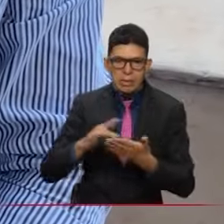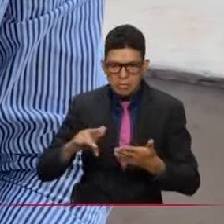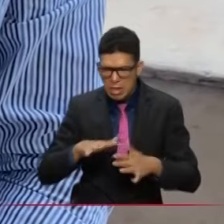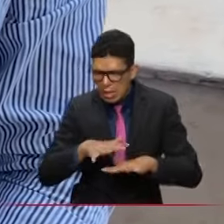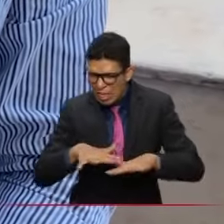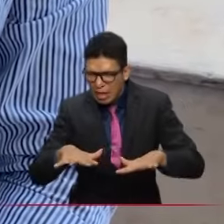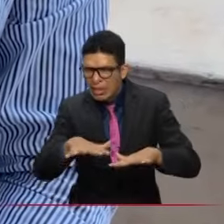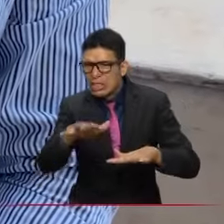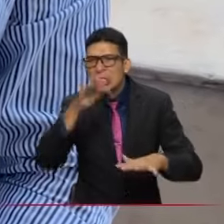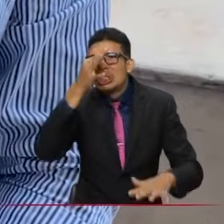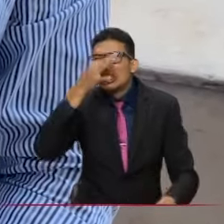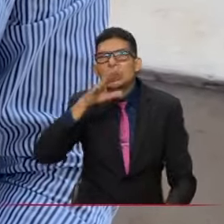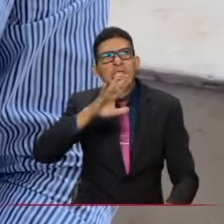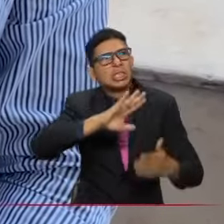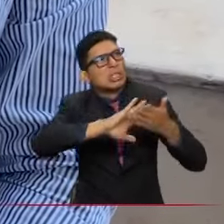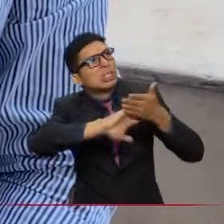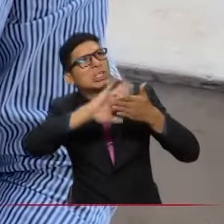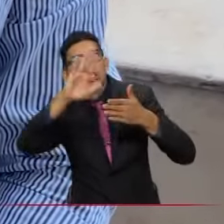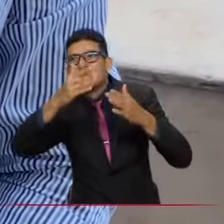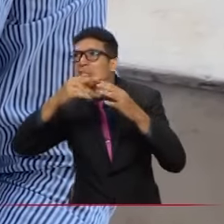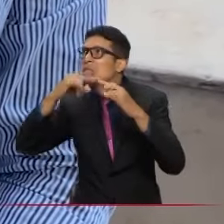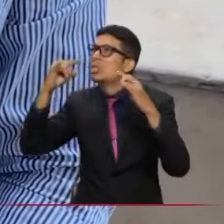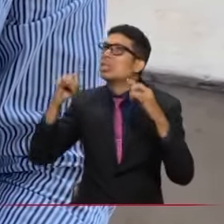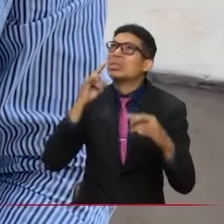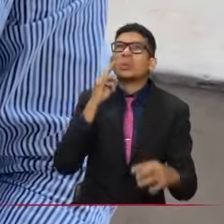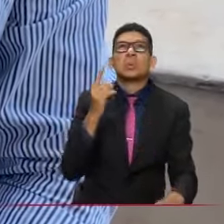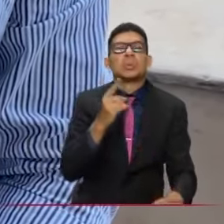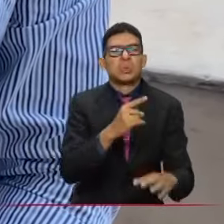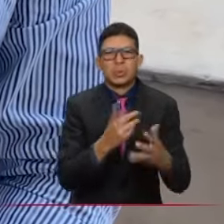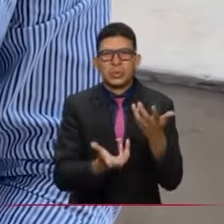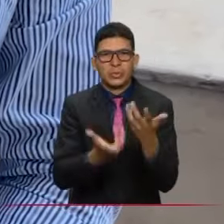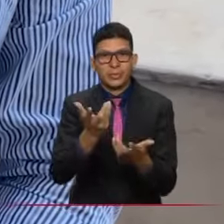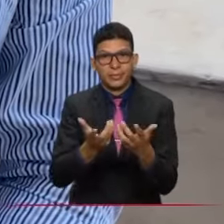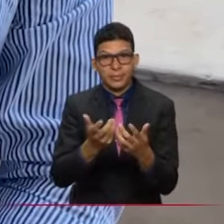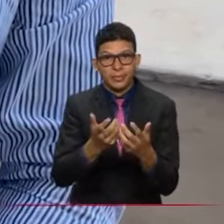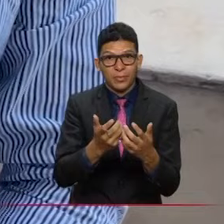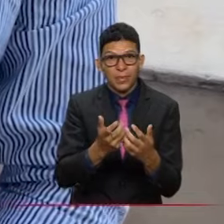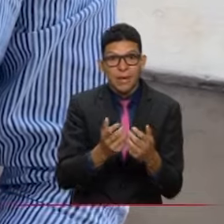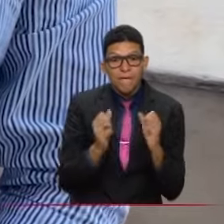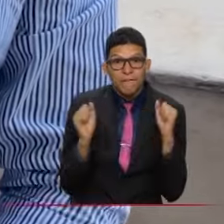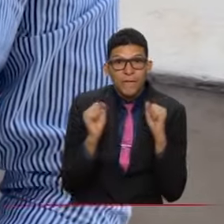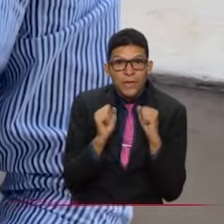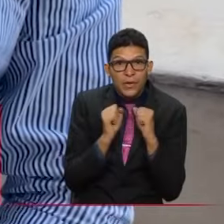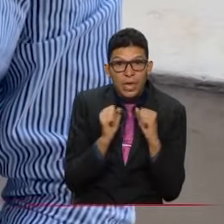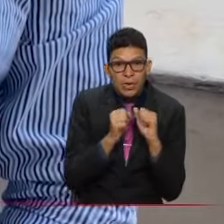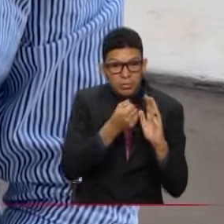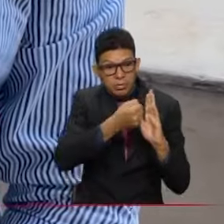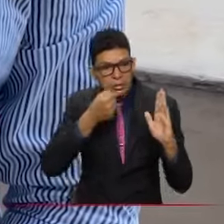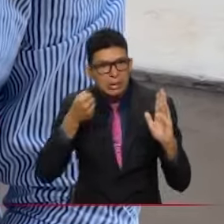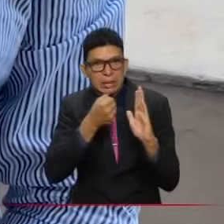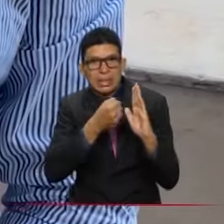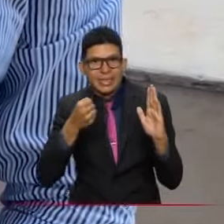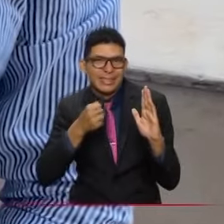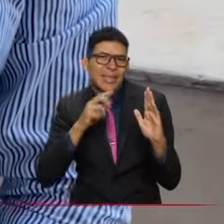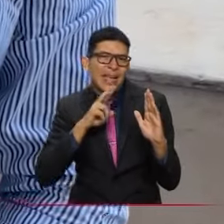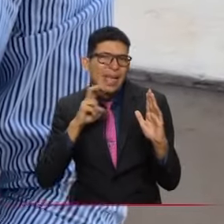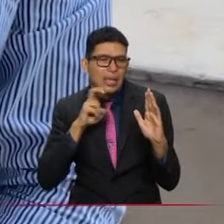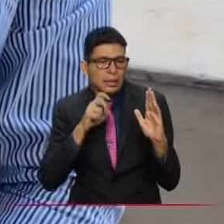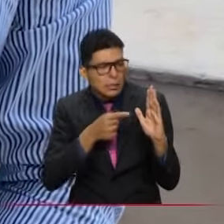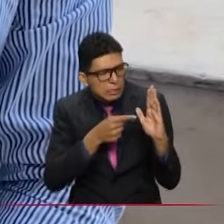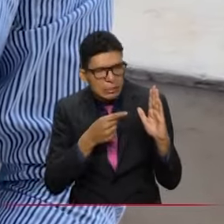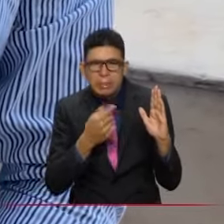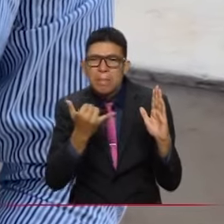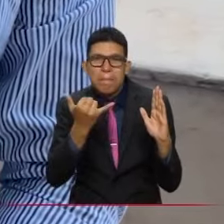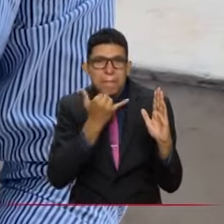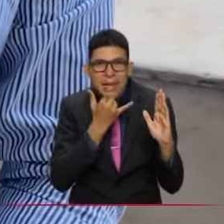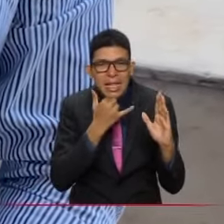paredes y superficies donde se preparaban los alimentos, inadecuado control de la cadena de frío para los productos cárnicos y temas de plaga.